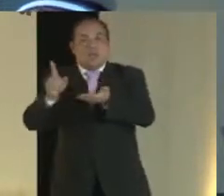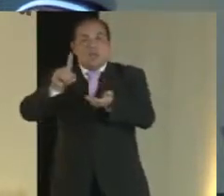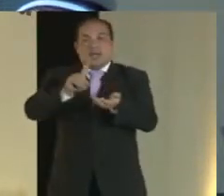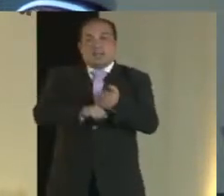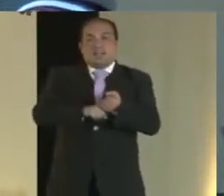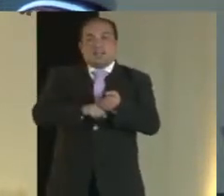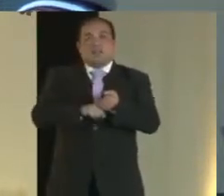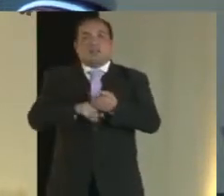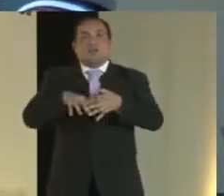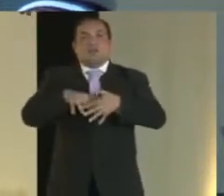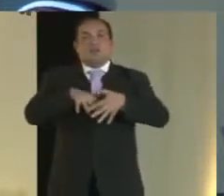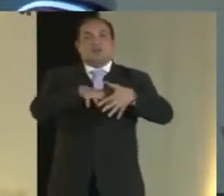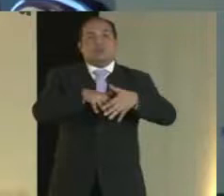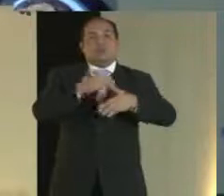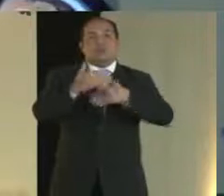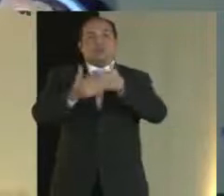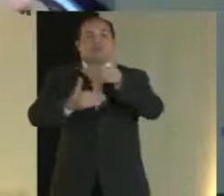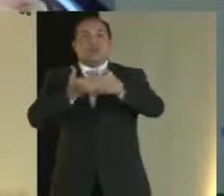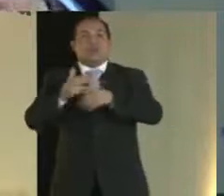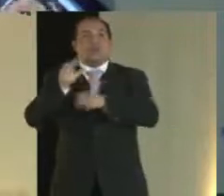movimiento sindical.